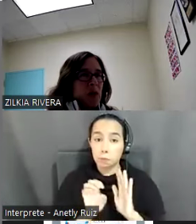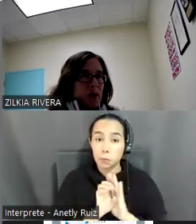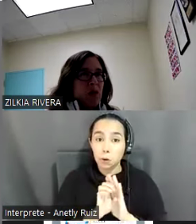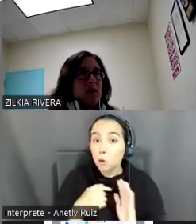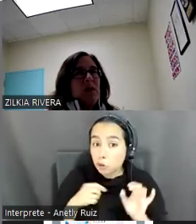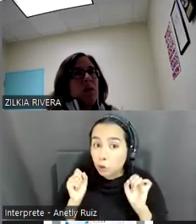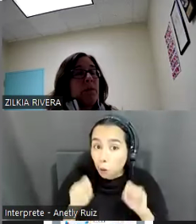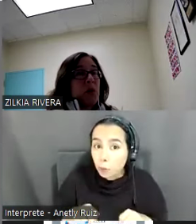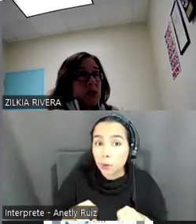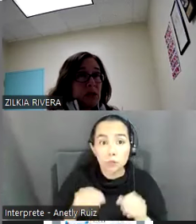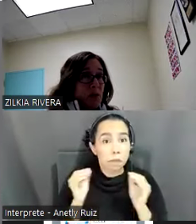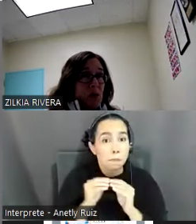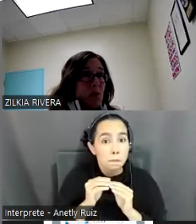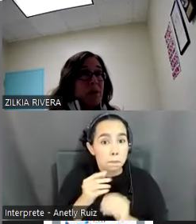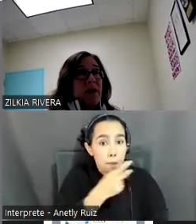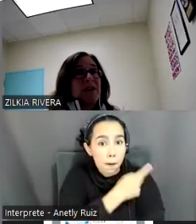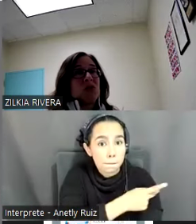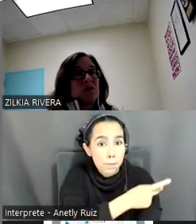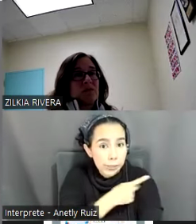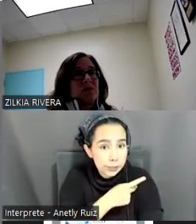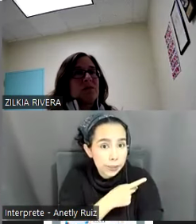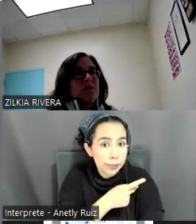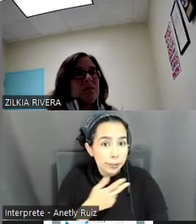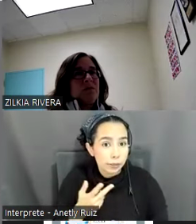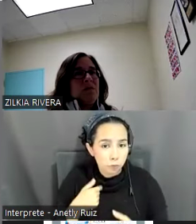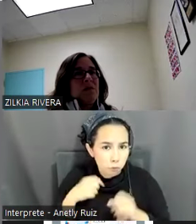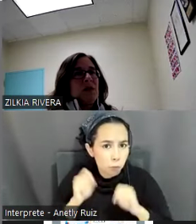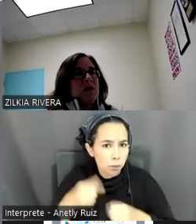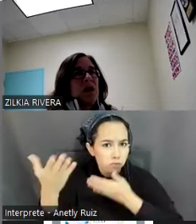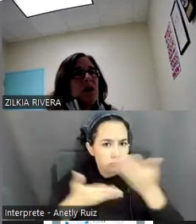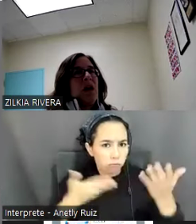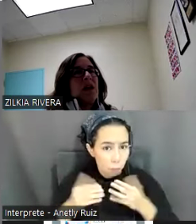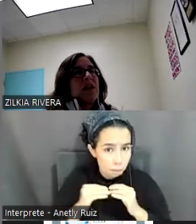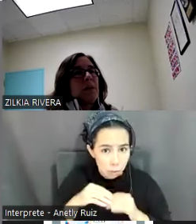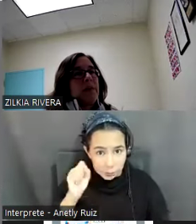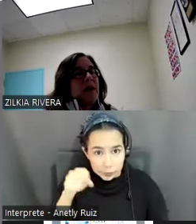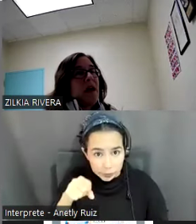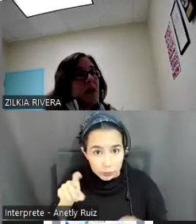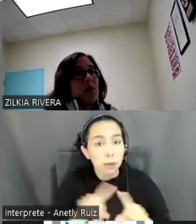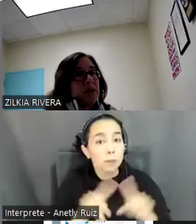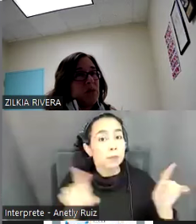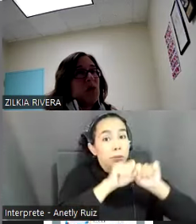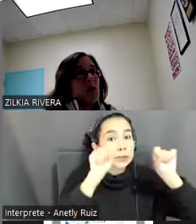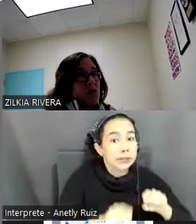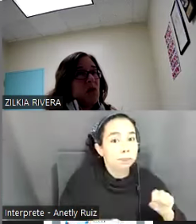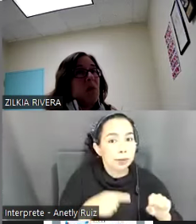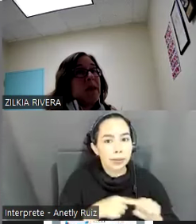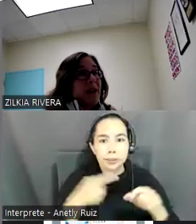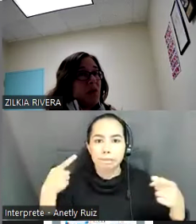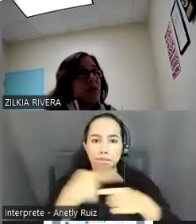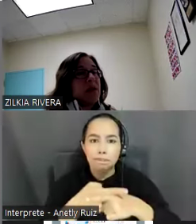pacientes de lo que veo, pero el sistema no me da para eso. O sea, que también ahí hay un